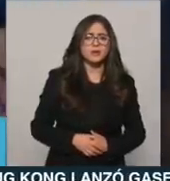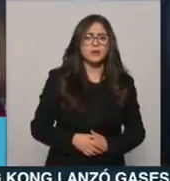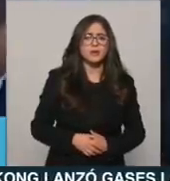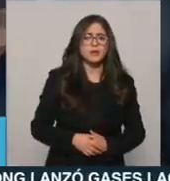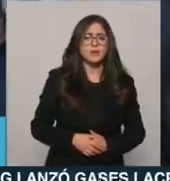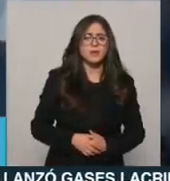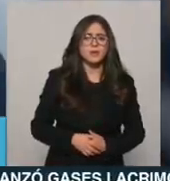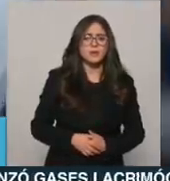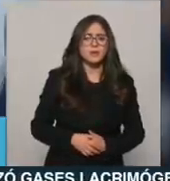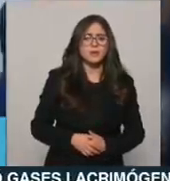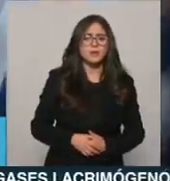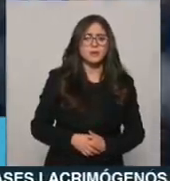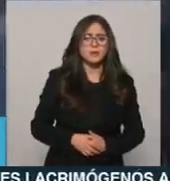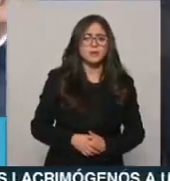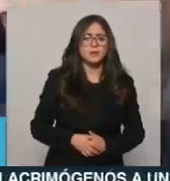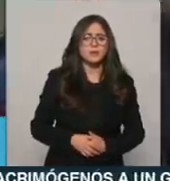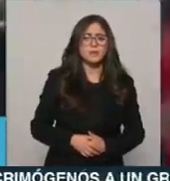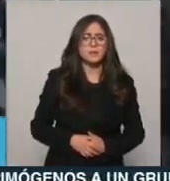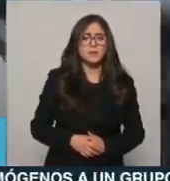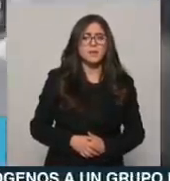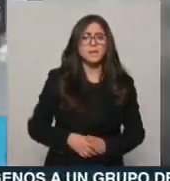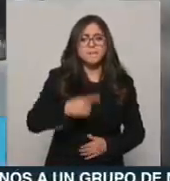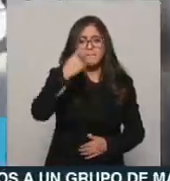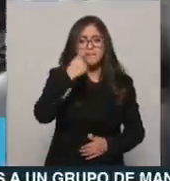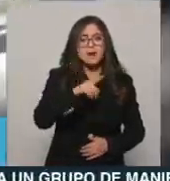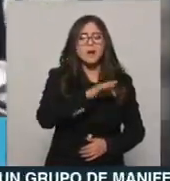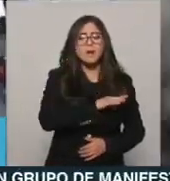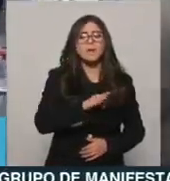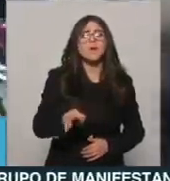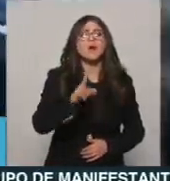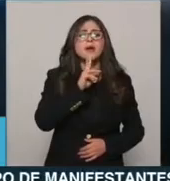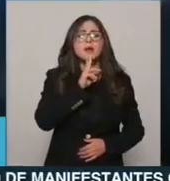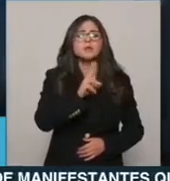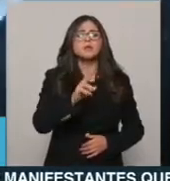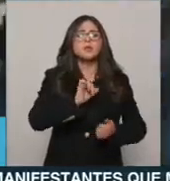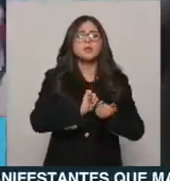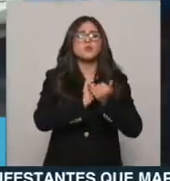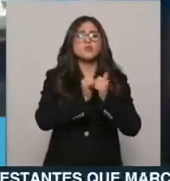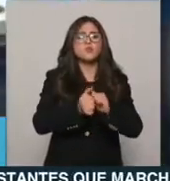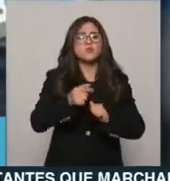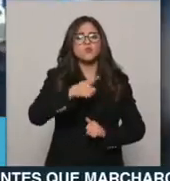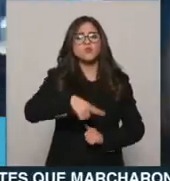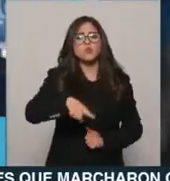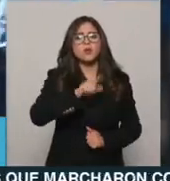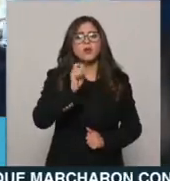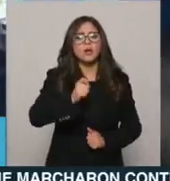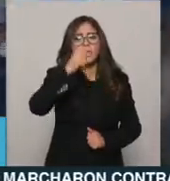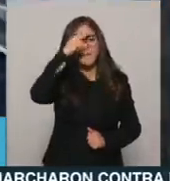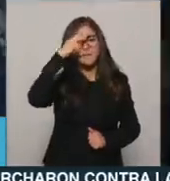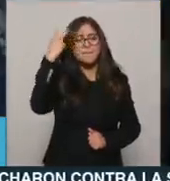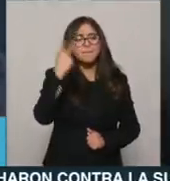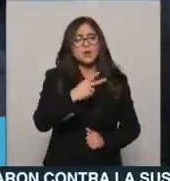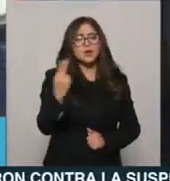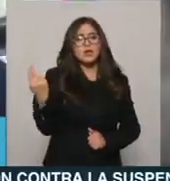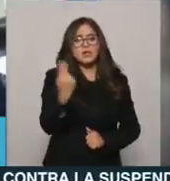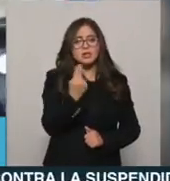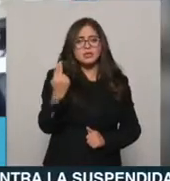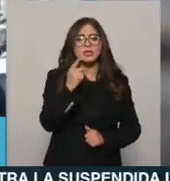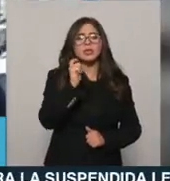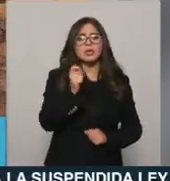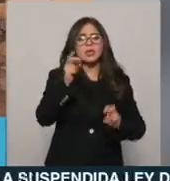pues para tener una buena respuesta, una buena voluntad con relación a lo que México está haciendo con el